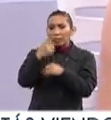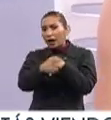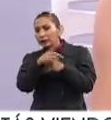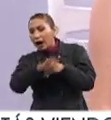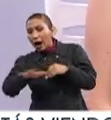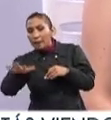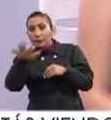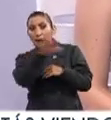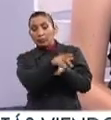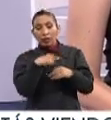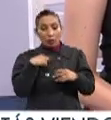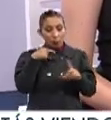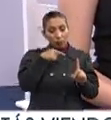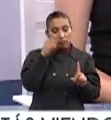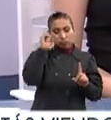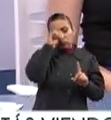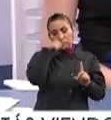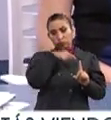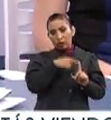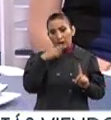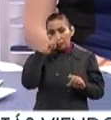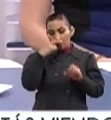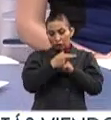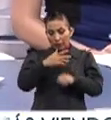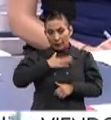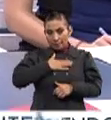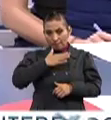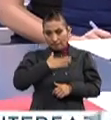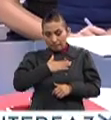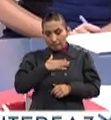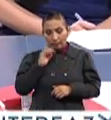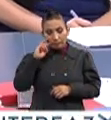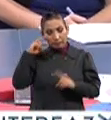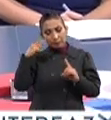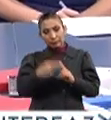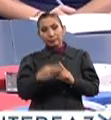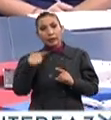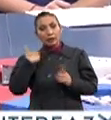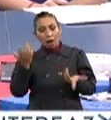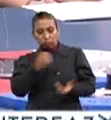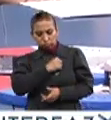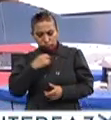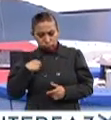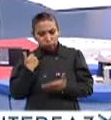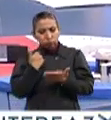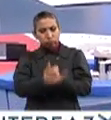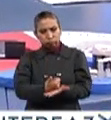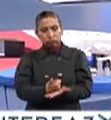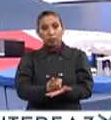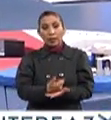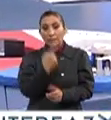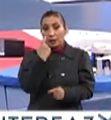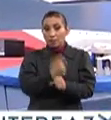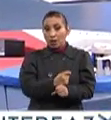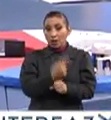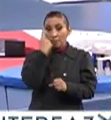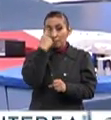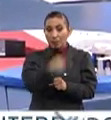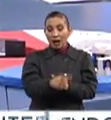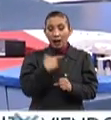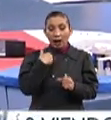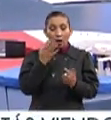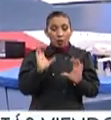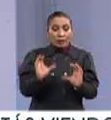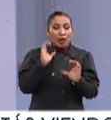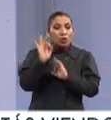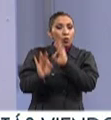al ambiente desde un punto de vista de responsabilidad, desde un punto de vista de compromiso. Entonces, el primer paso para un plan de